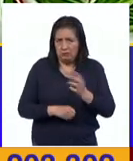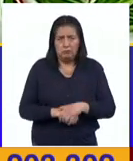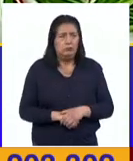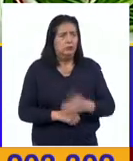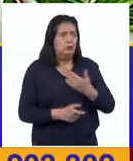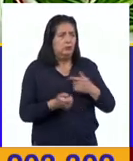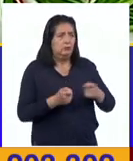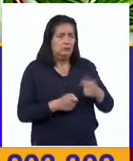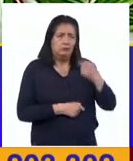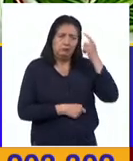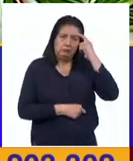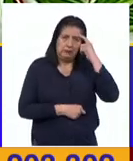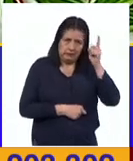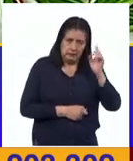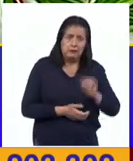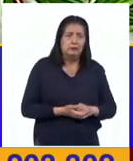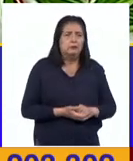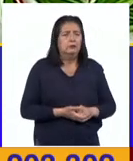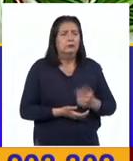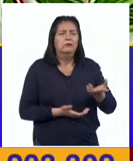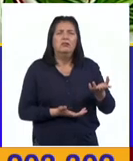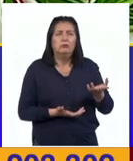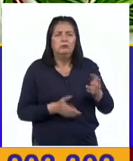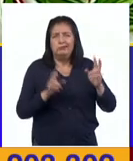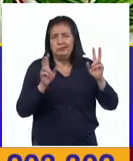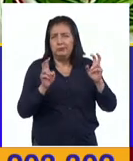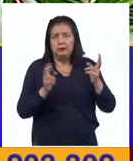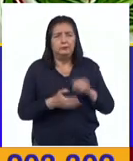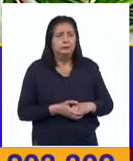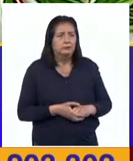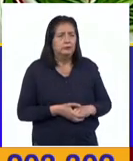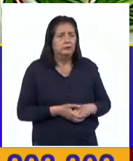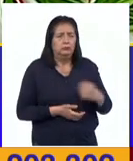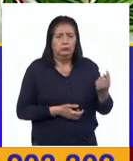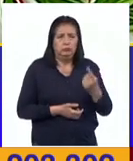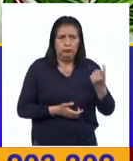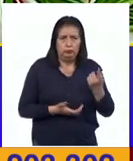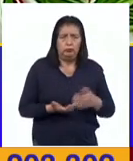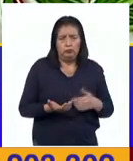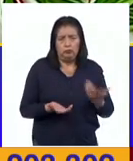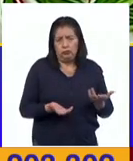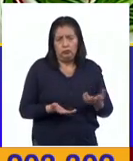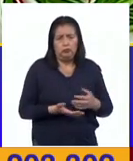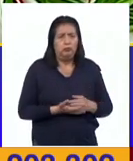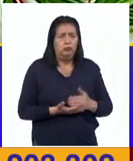El gobierno debe reflexionar también con respecto no solamente a los planteamientos